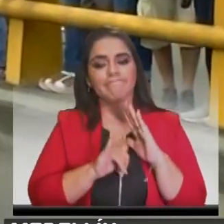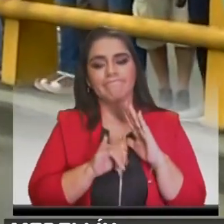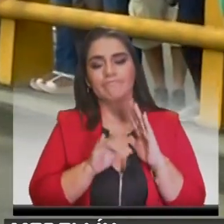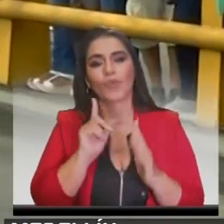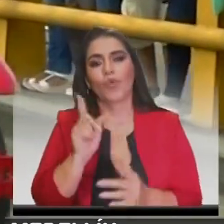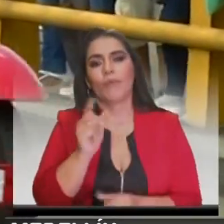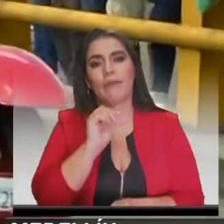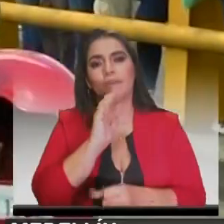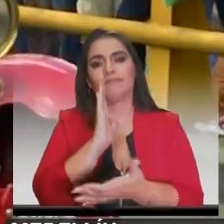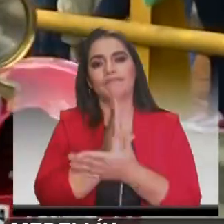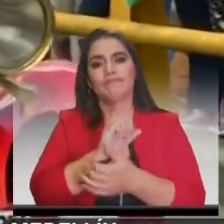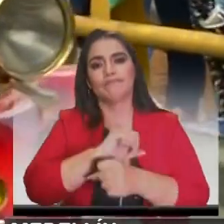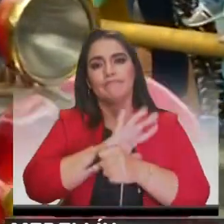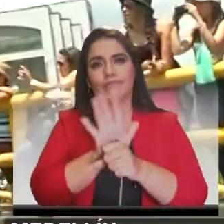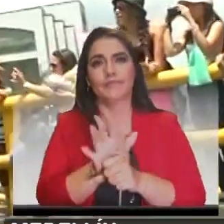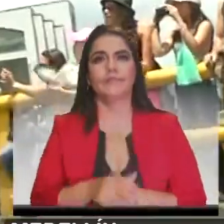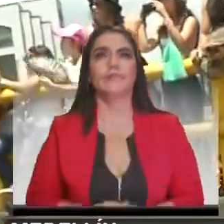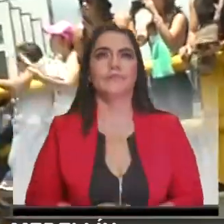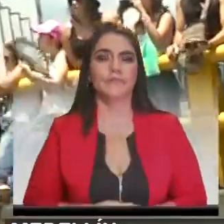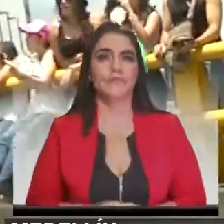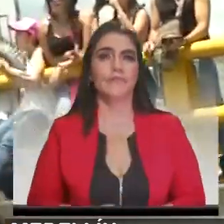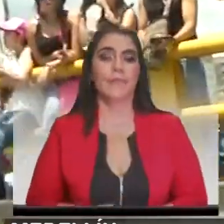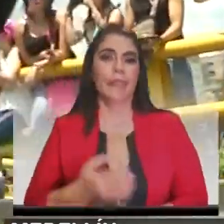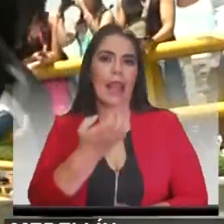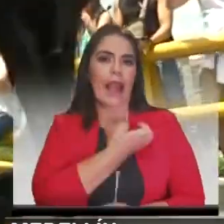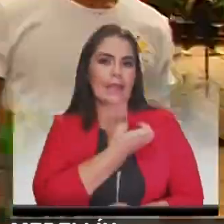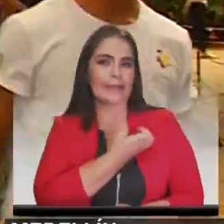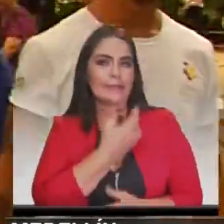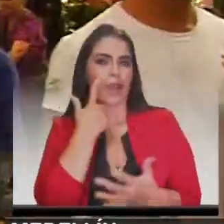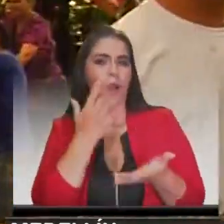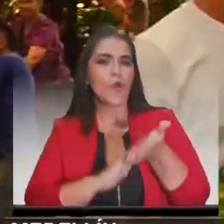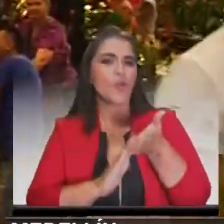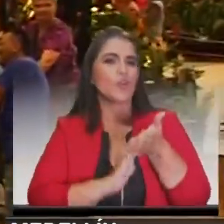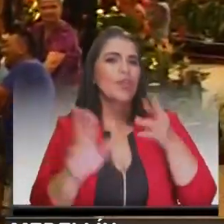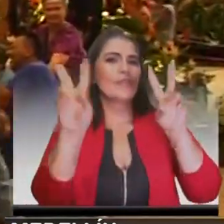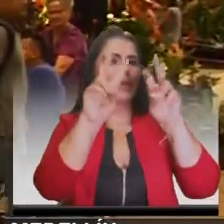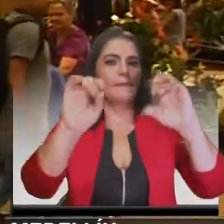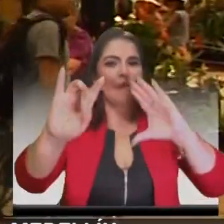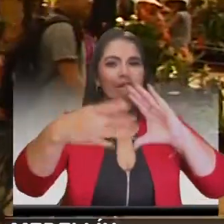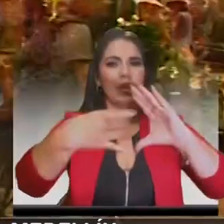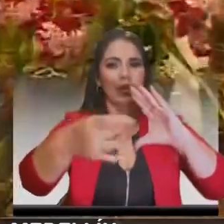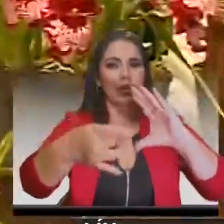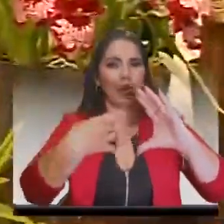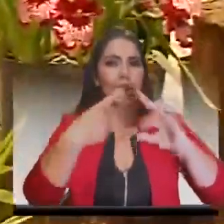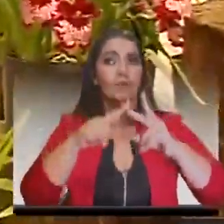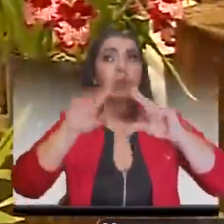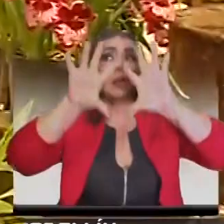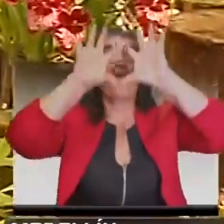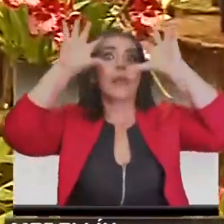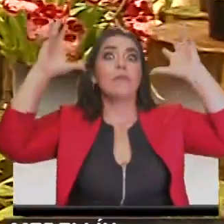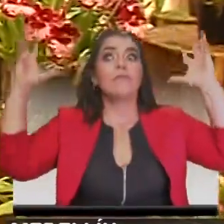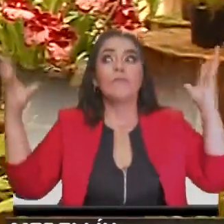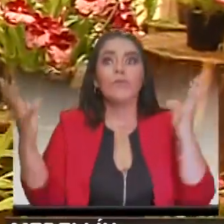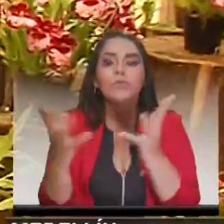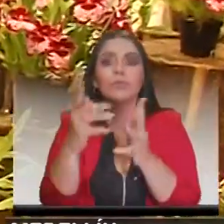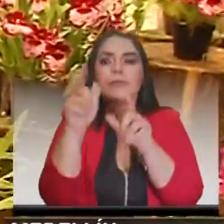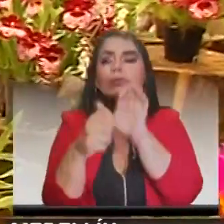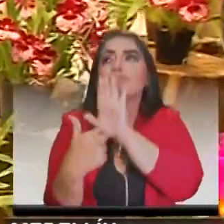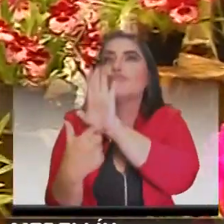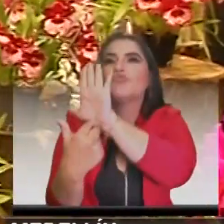de Medellín está desarrollando una aplicación tecnológica y varias herramientas virtuales para que ciudadanos de todo el mundo puedan